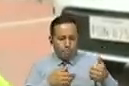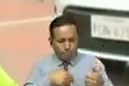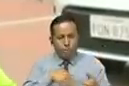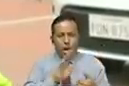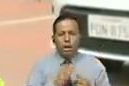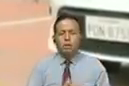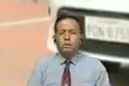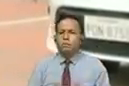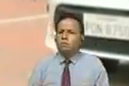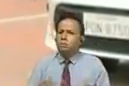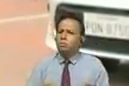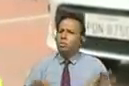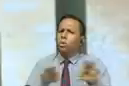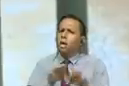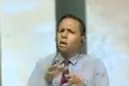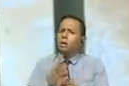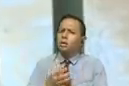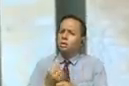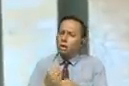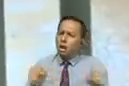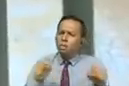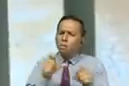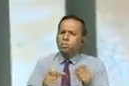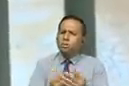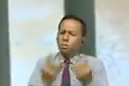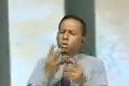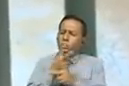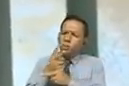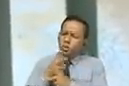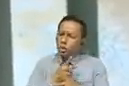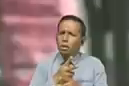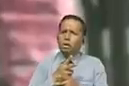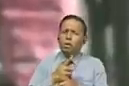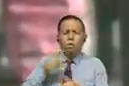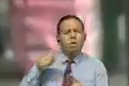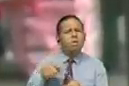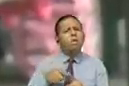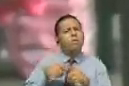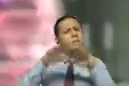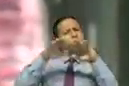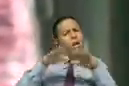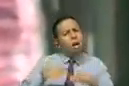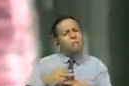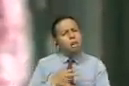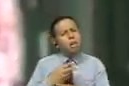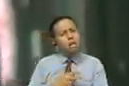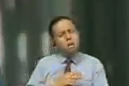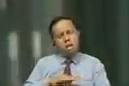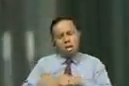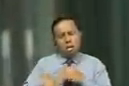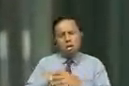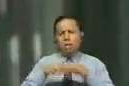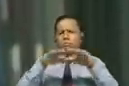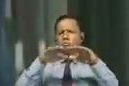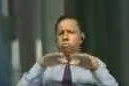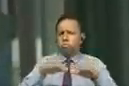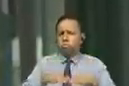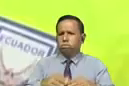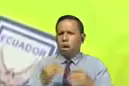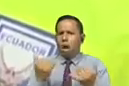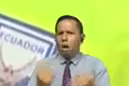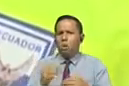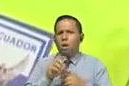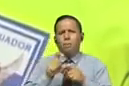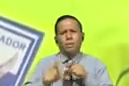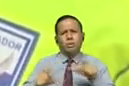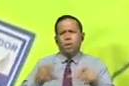es salvaguardar la integridad de las personas. Lo que buscan es bajar el nivel de inseguridad, delitos que al momento de sumar generan alarma en la comunidad.